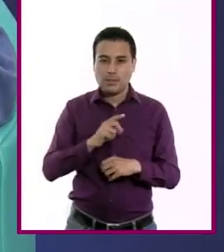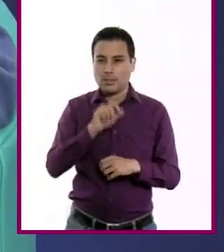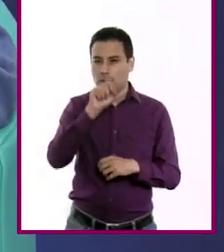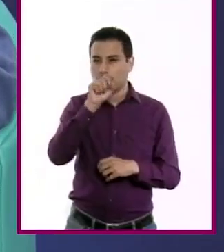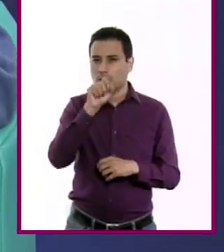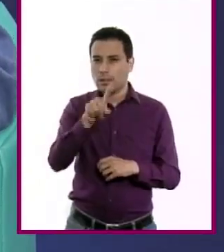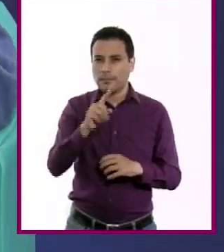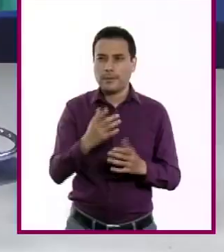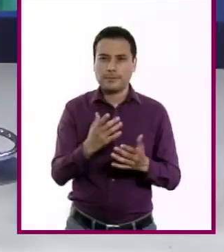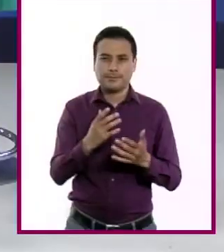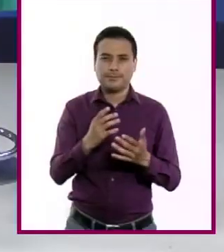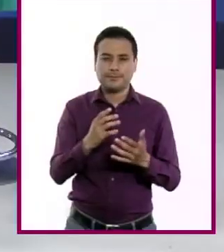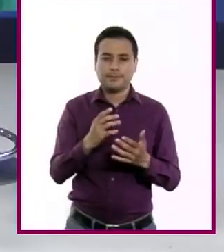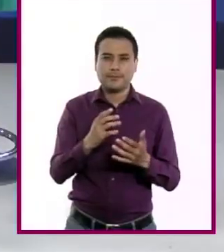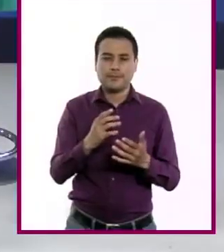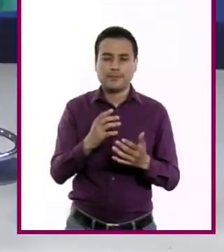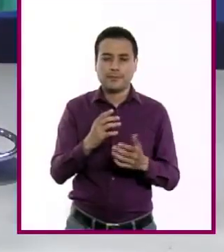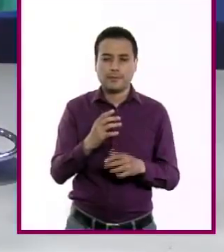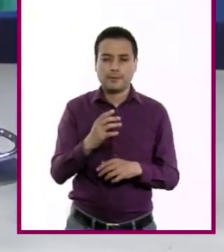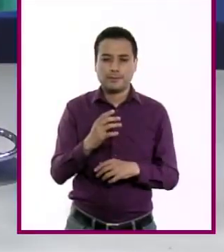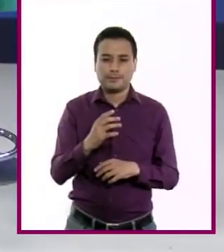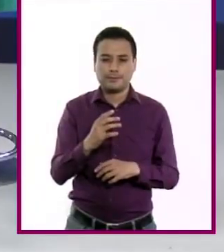de